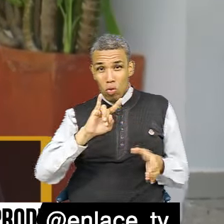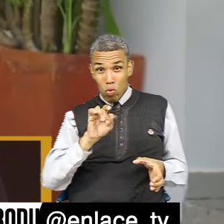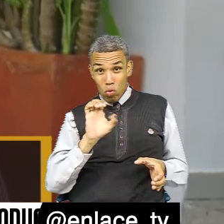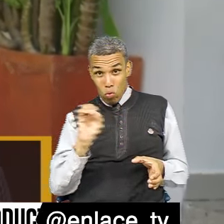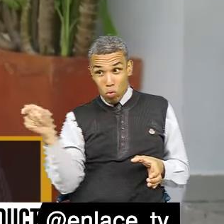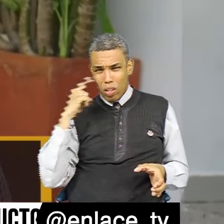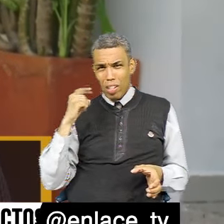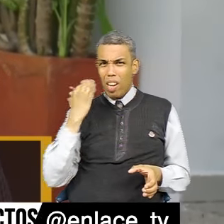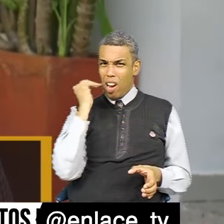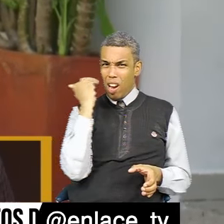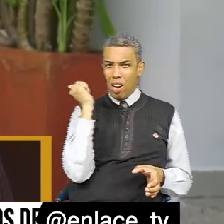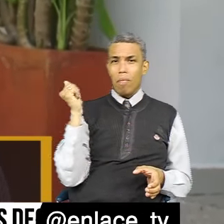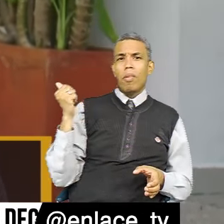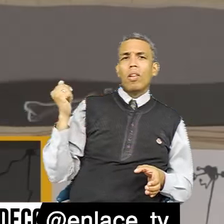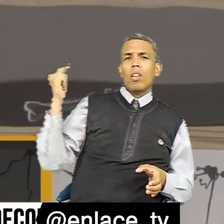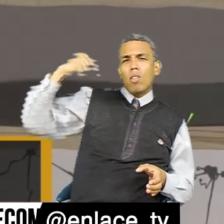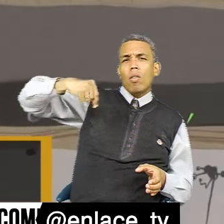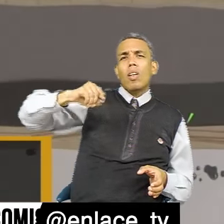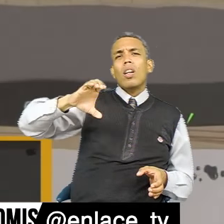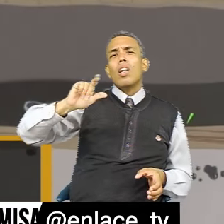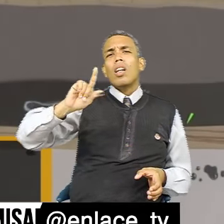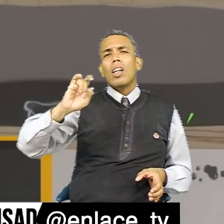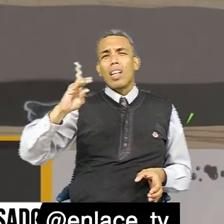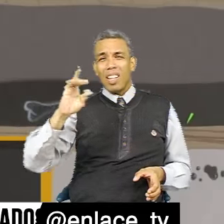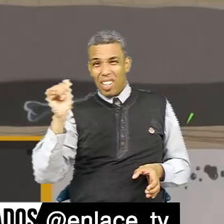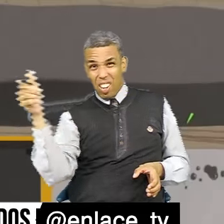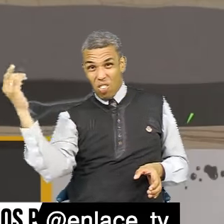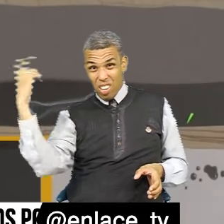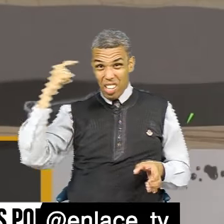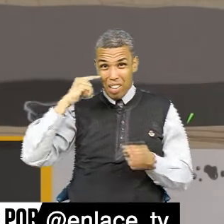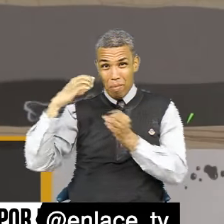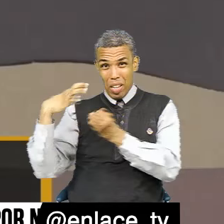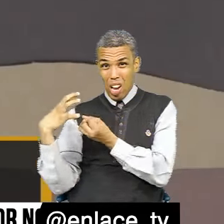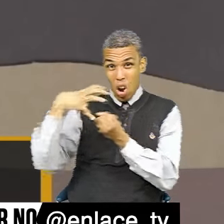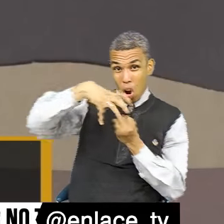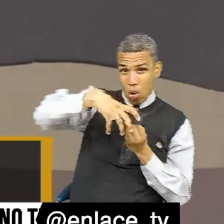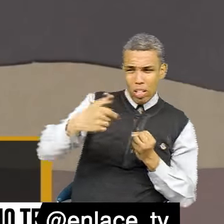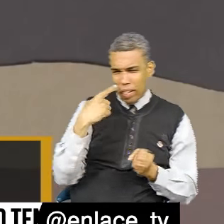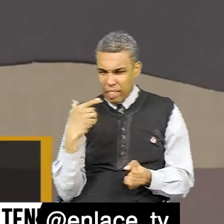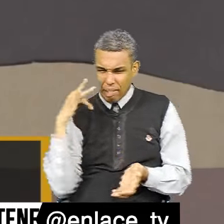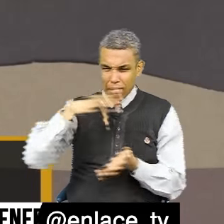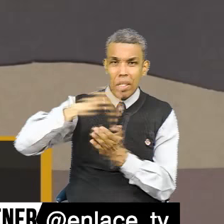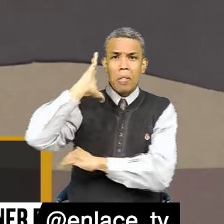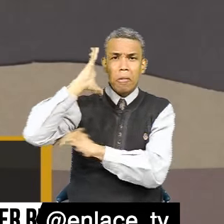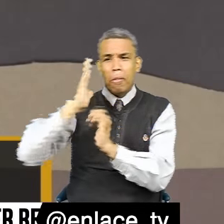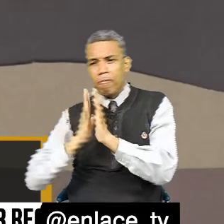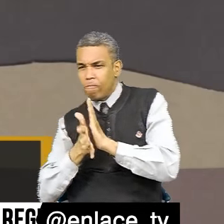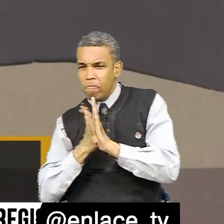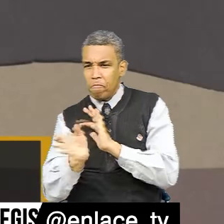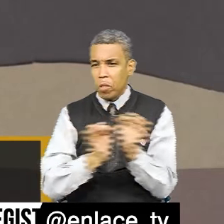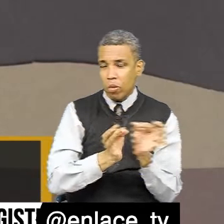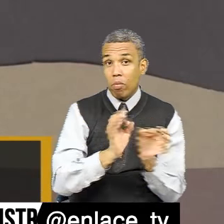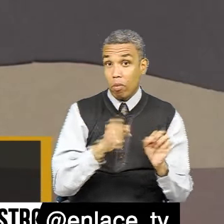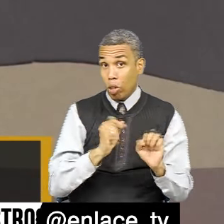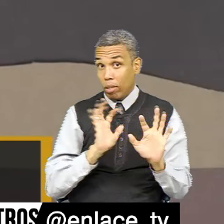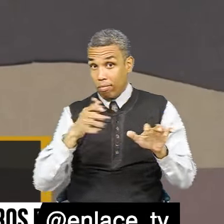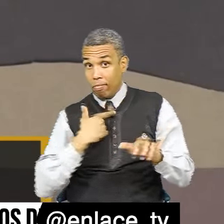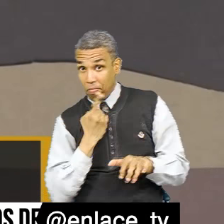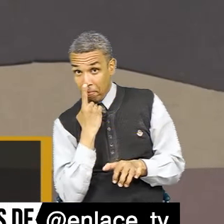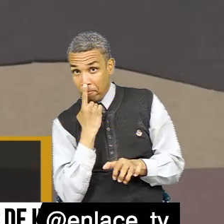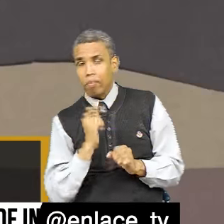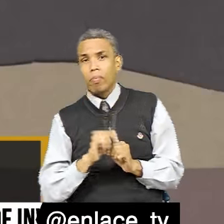y el estadounidense Jorge Aguilar. A este encuentro asisten conferencistas internacionales, entre ellos el presidente de la Asamblea Constituyente del